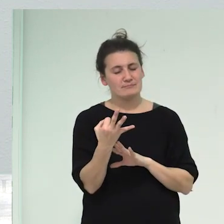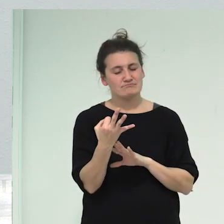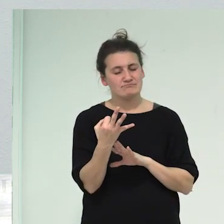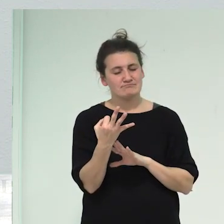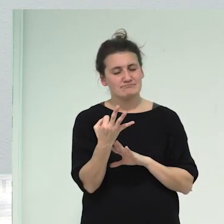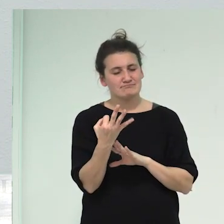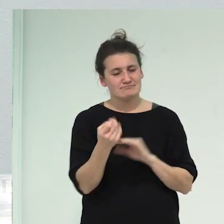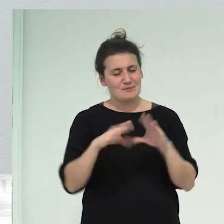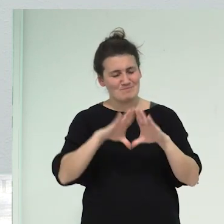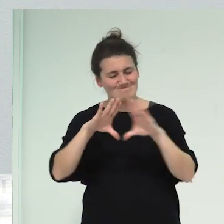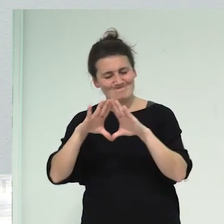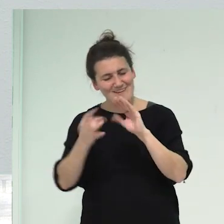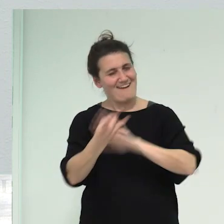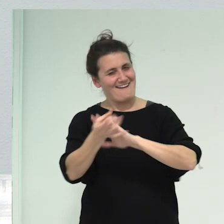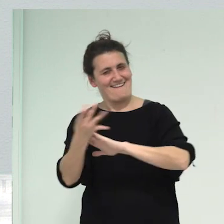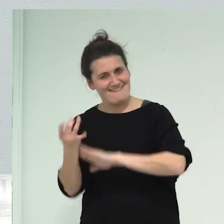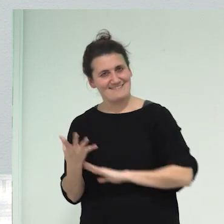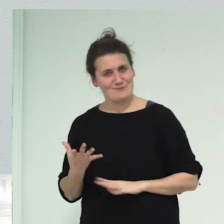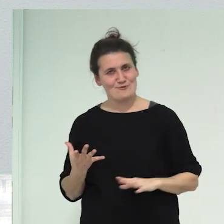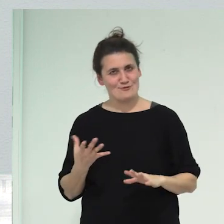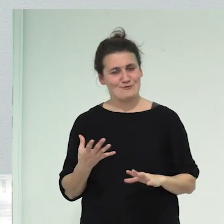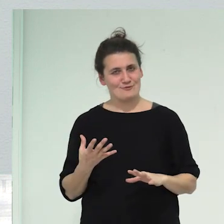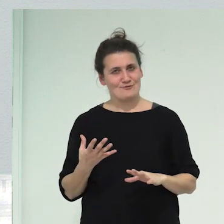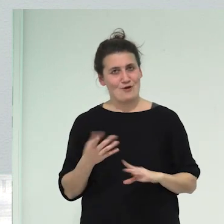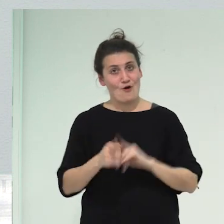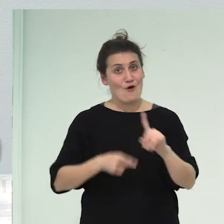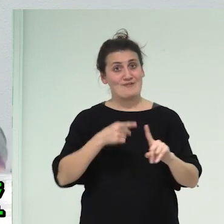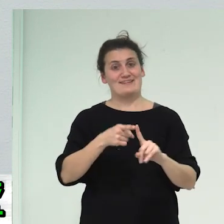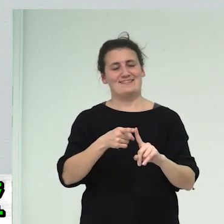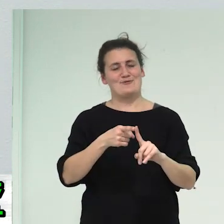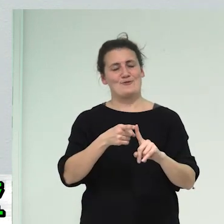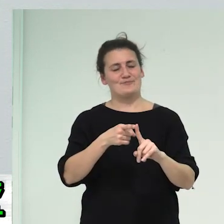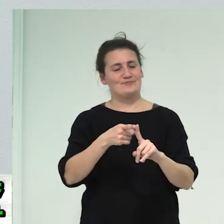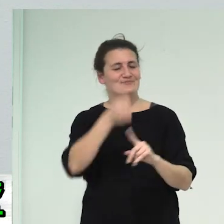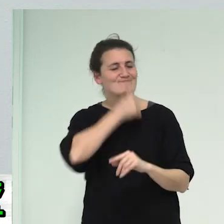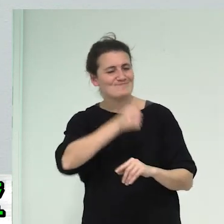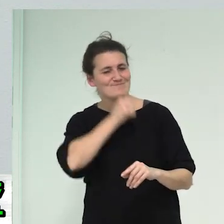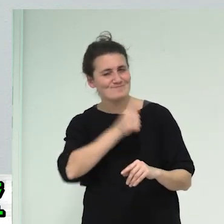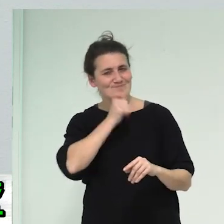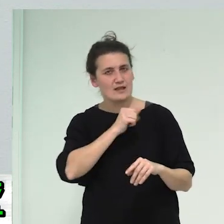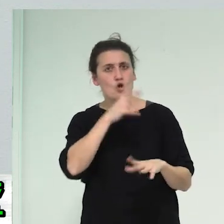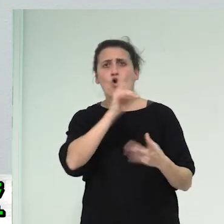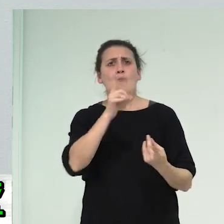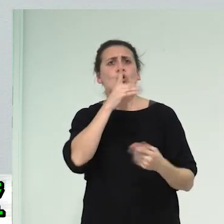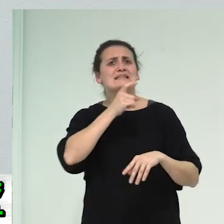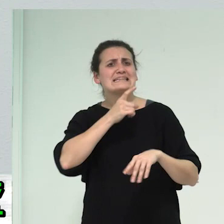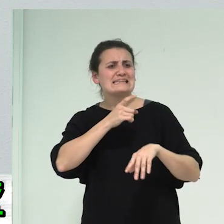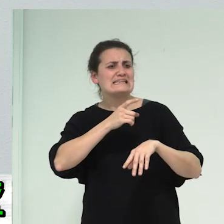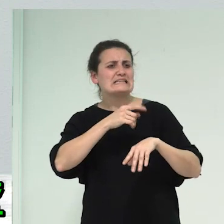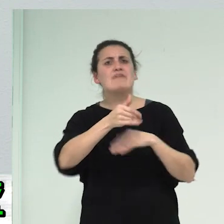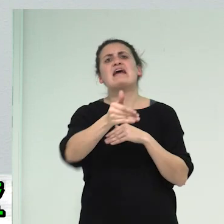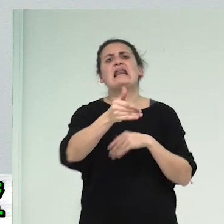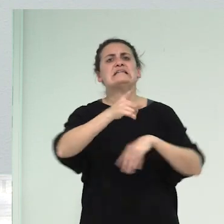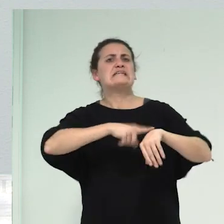más y más creativo para resistir los embates. No es que se vienen tiempos difíciles, es que estamos viviendo